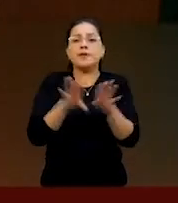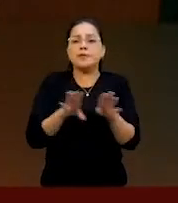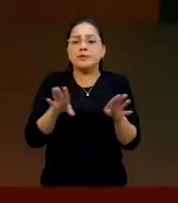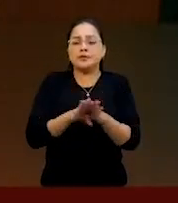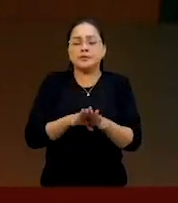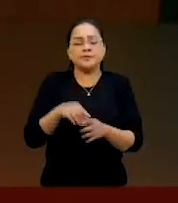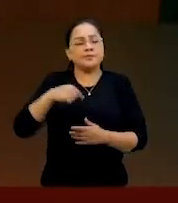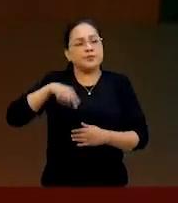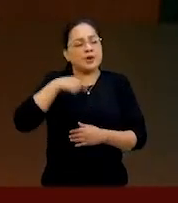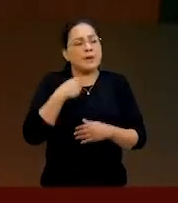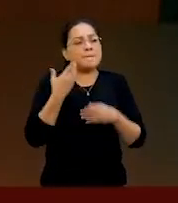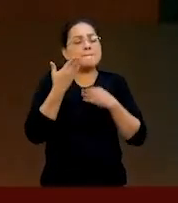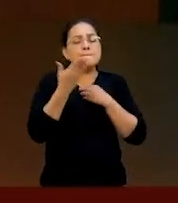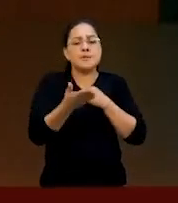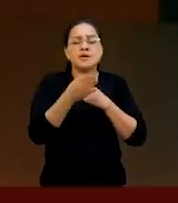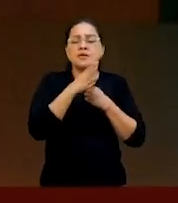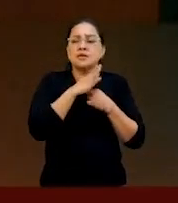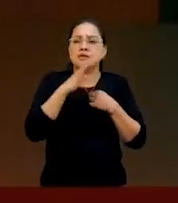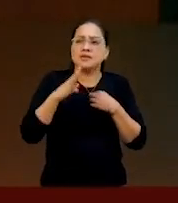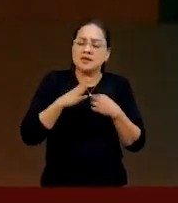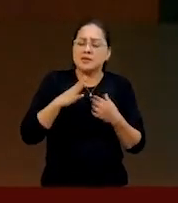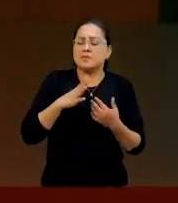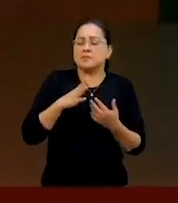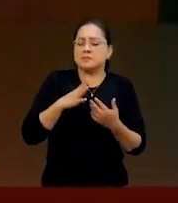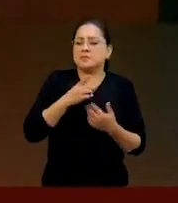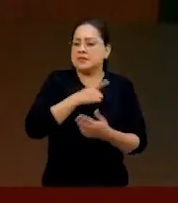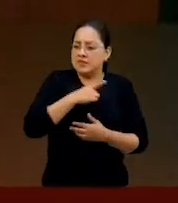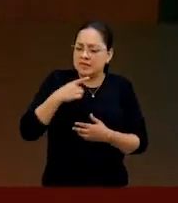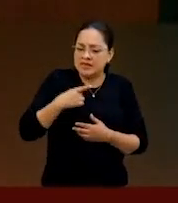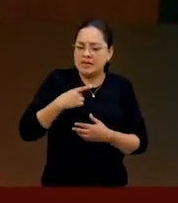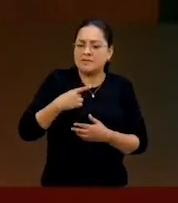justamente pidiéndoles que hagan sus tareas